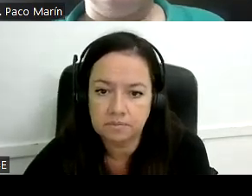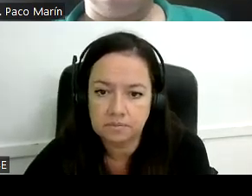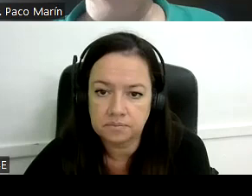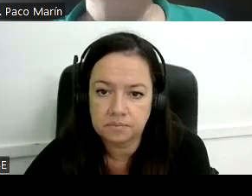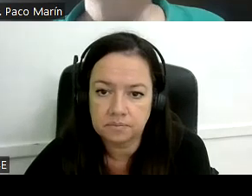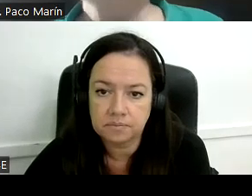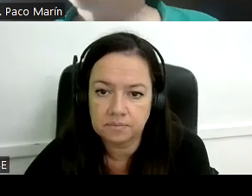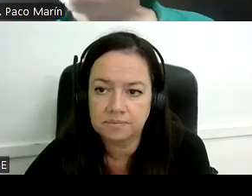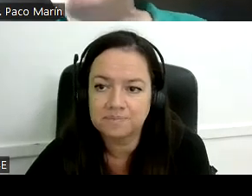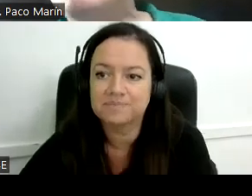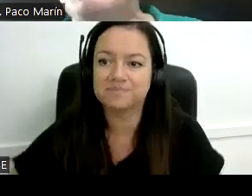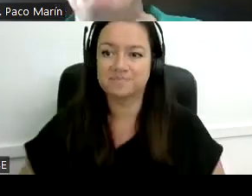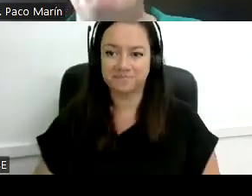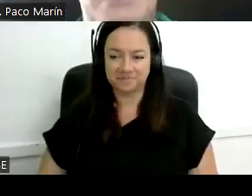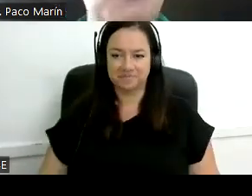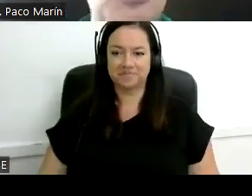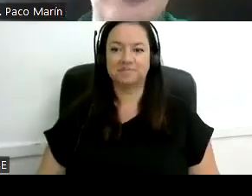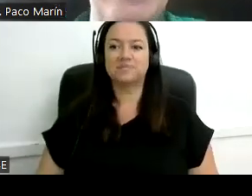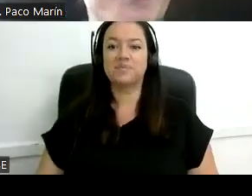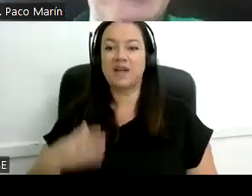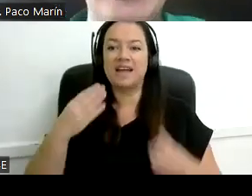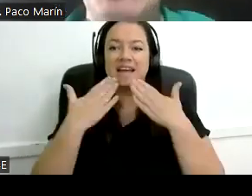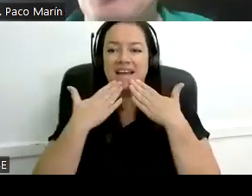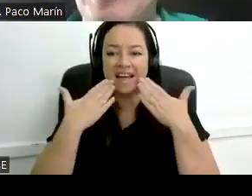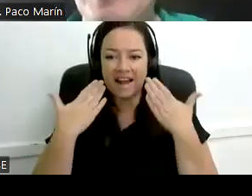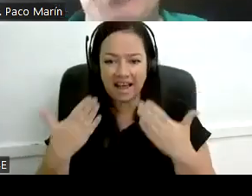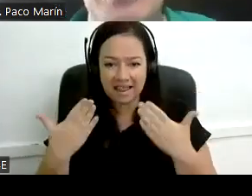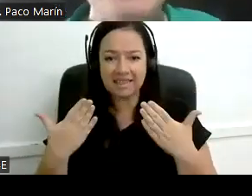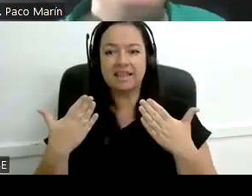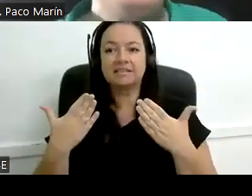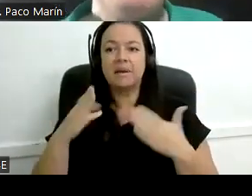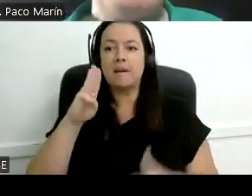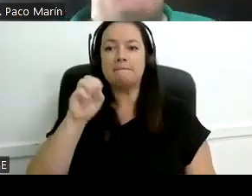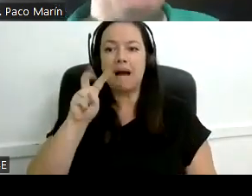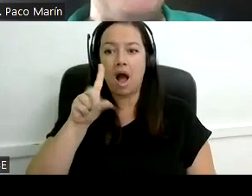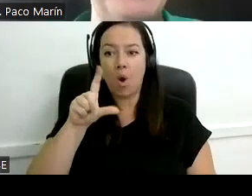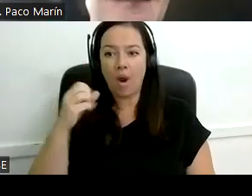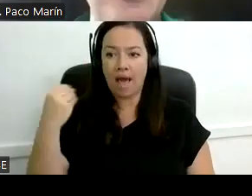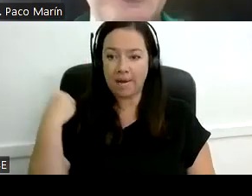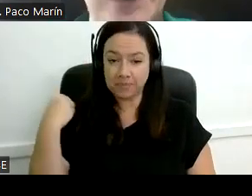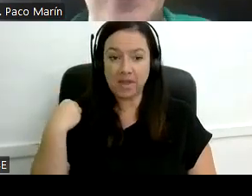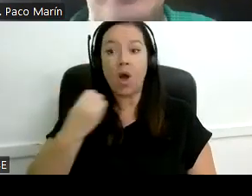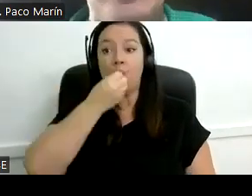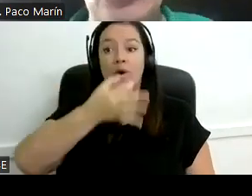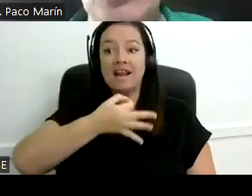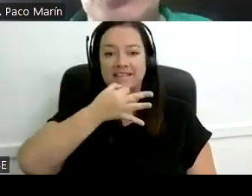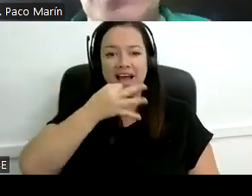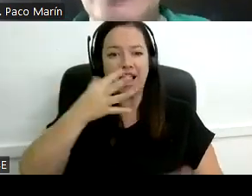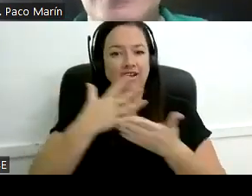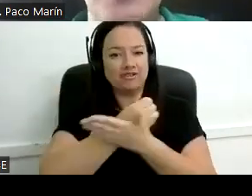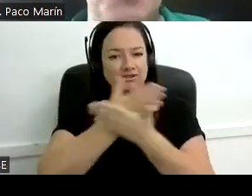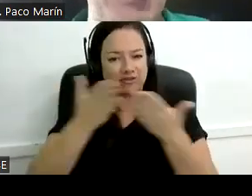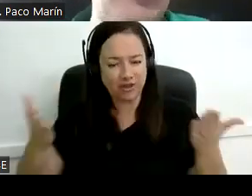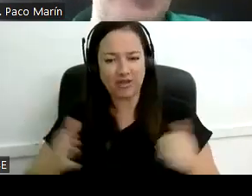Paco, adelante. Vale, muchas gracias, Paula. Bueno, muy buenas tardes a todos y